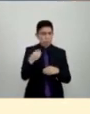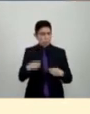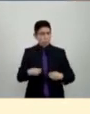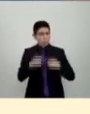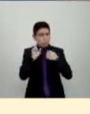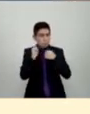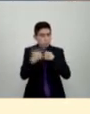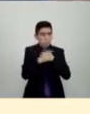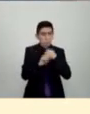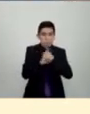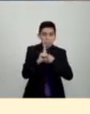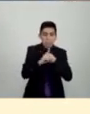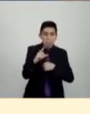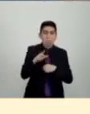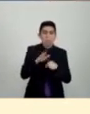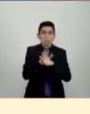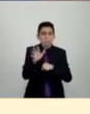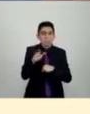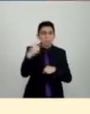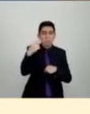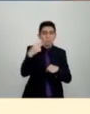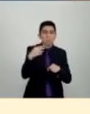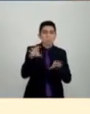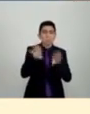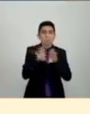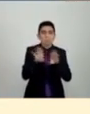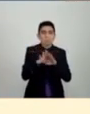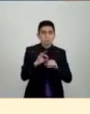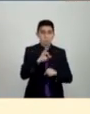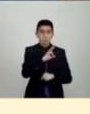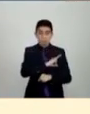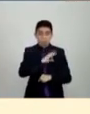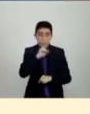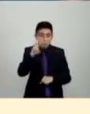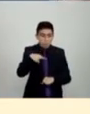¿Y qué problemas tienen? ¿Cómo se llaman? ¿Son